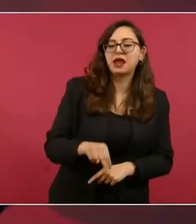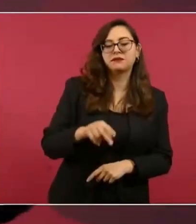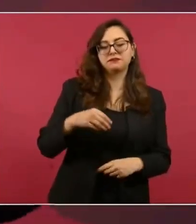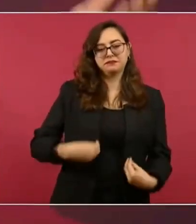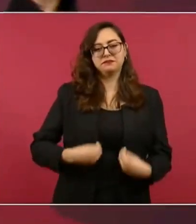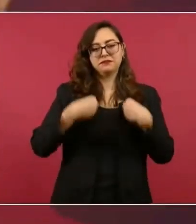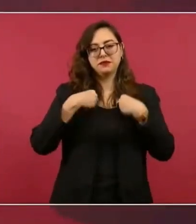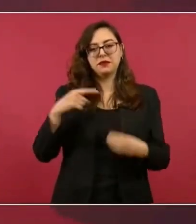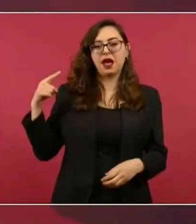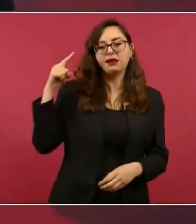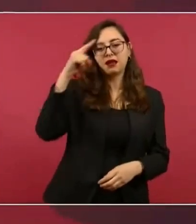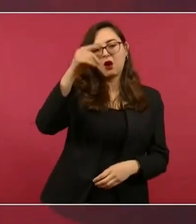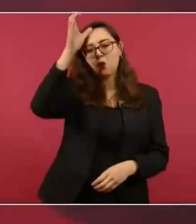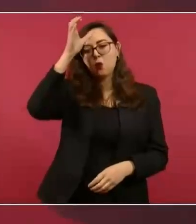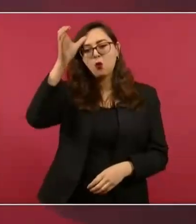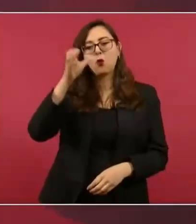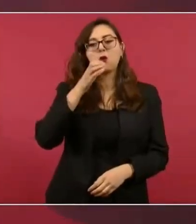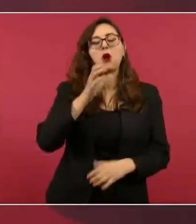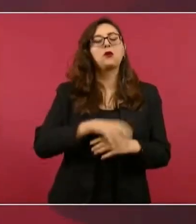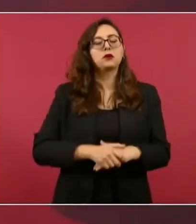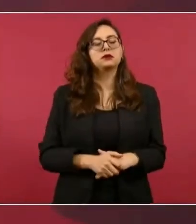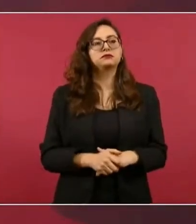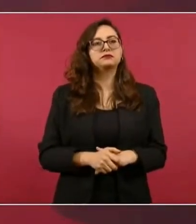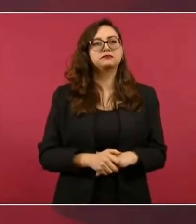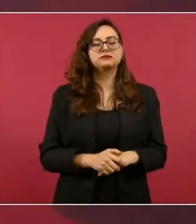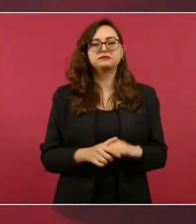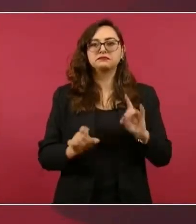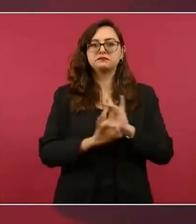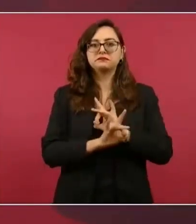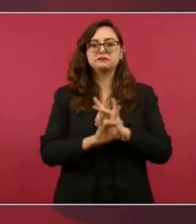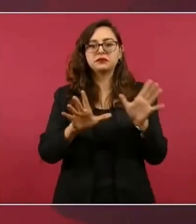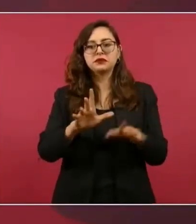que ahora, por decisión de los de arriba,